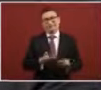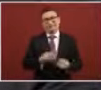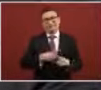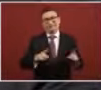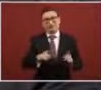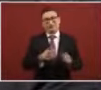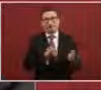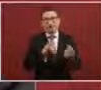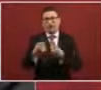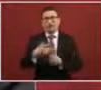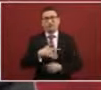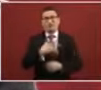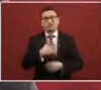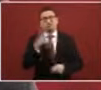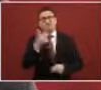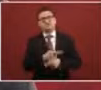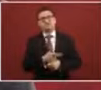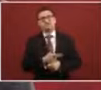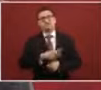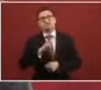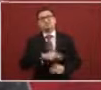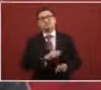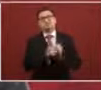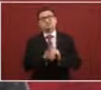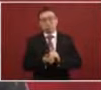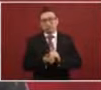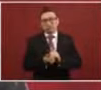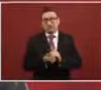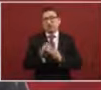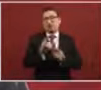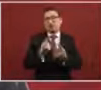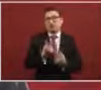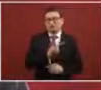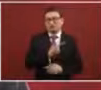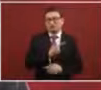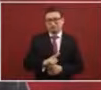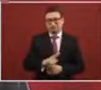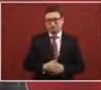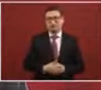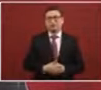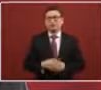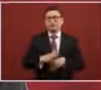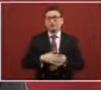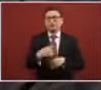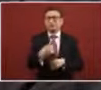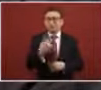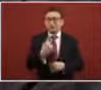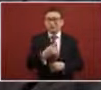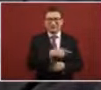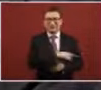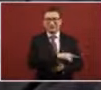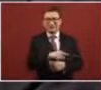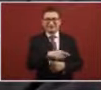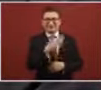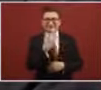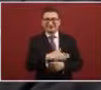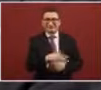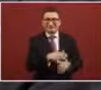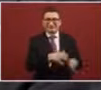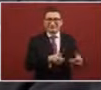así. Y no les gusta, porque ellos